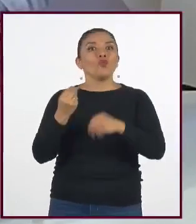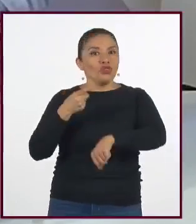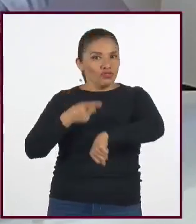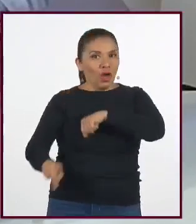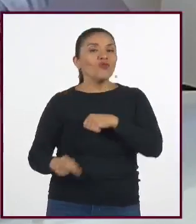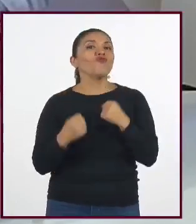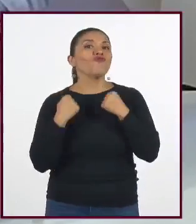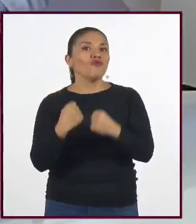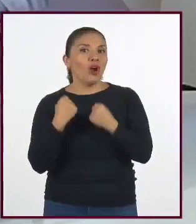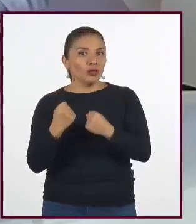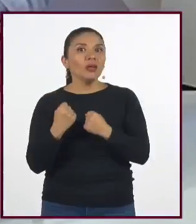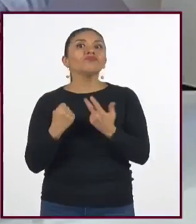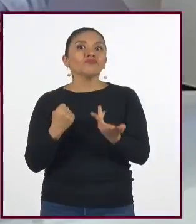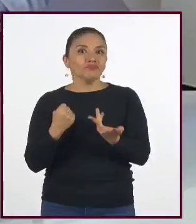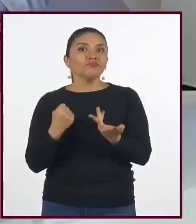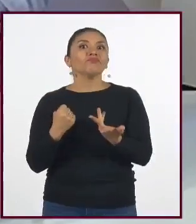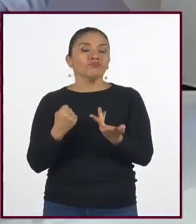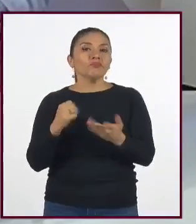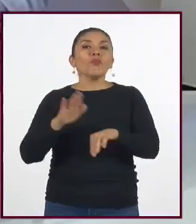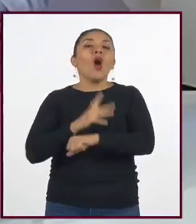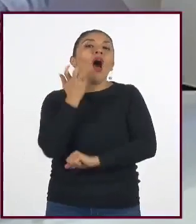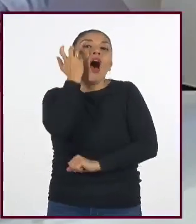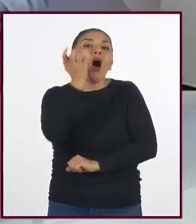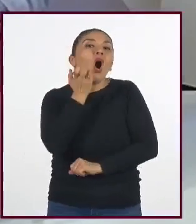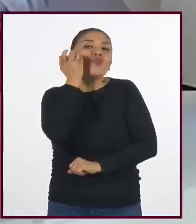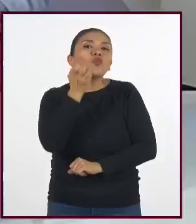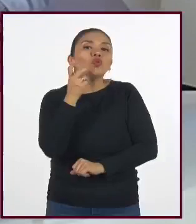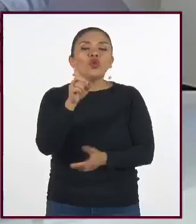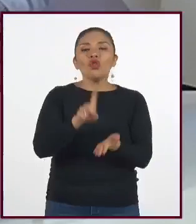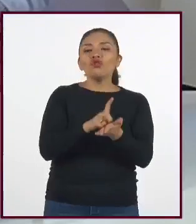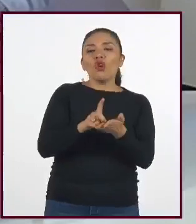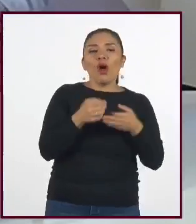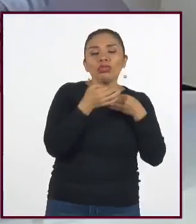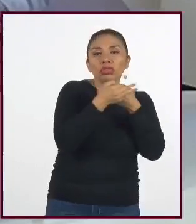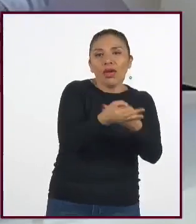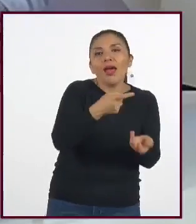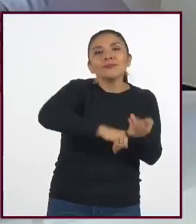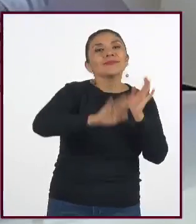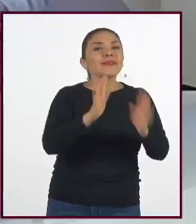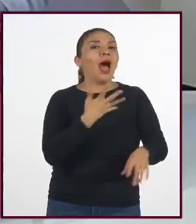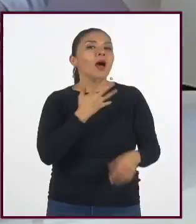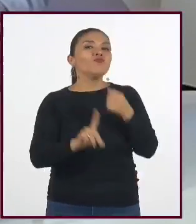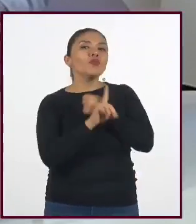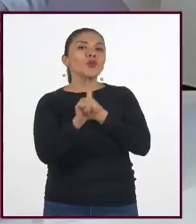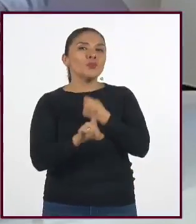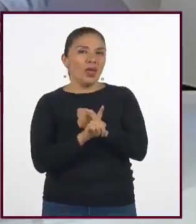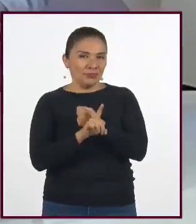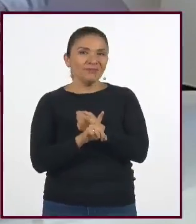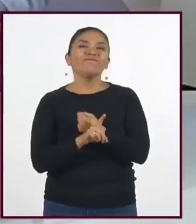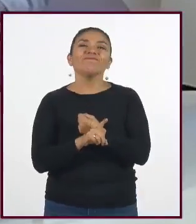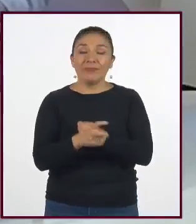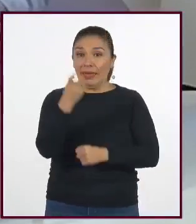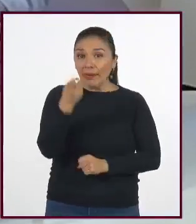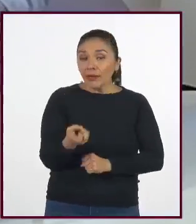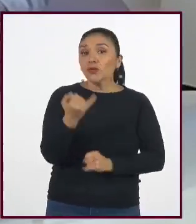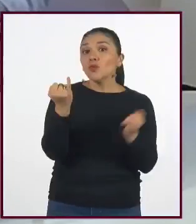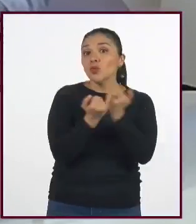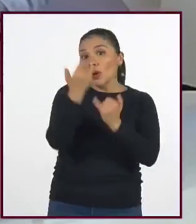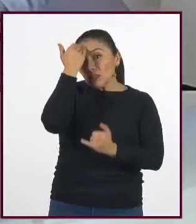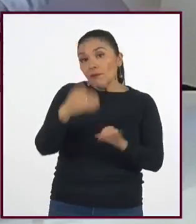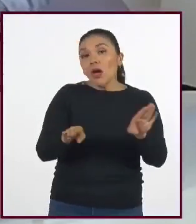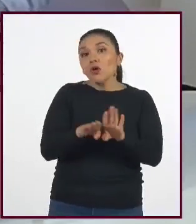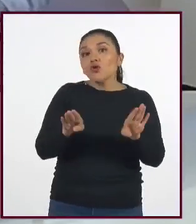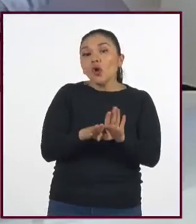de consumo excesivo y tener un problema por eso, ¿no? Así es. Y bueno, sabiendo también las vías de